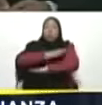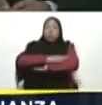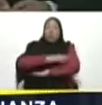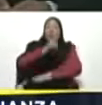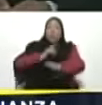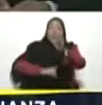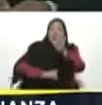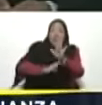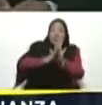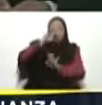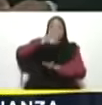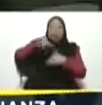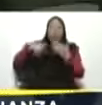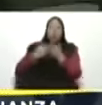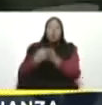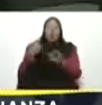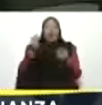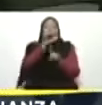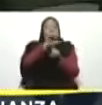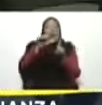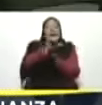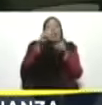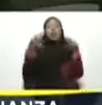desarrollo ecológico,